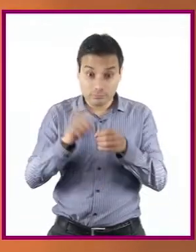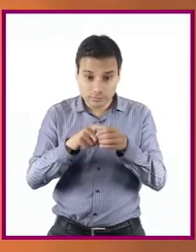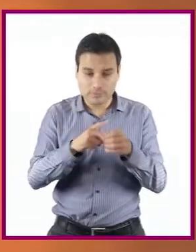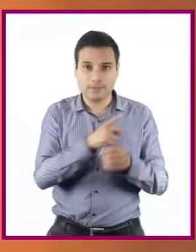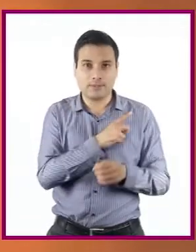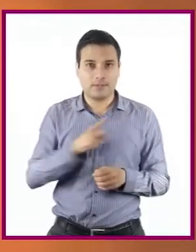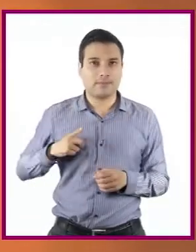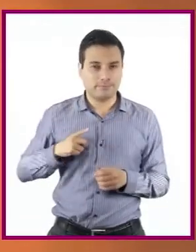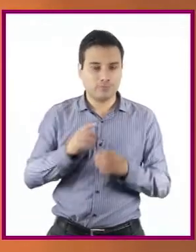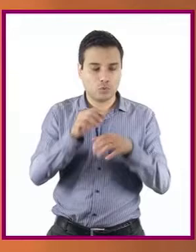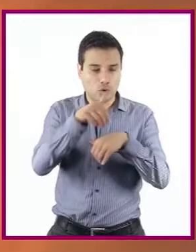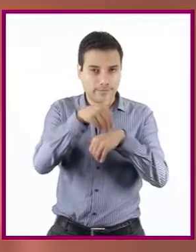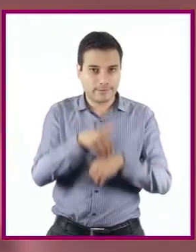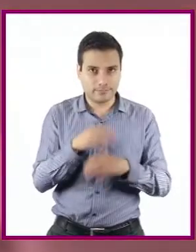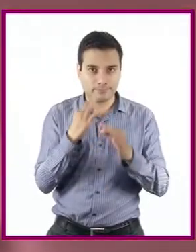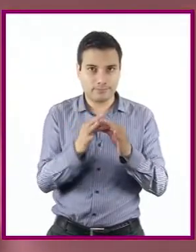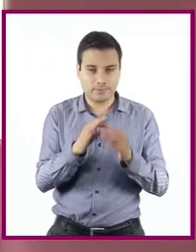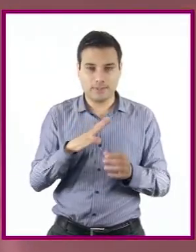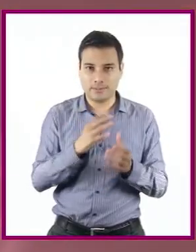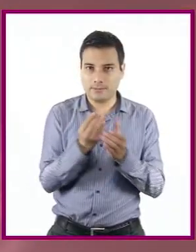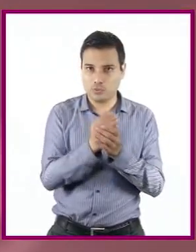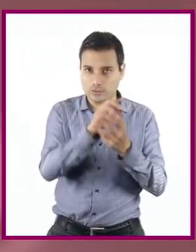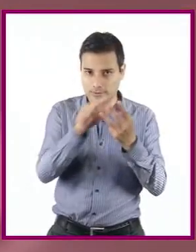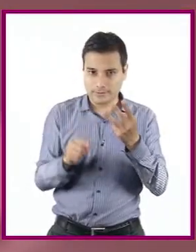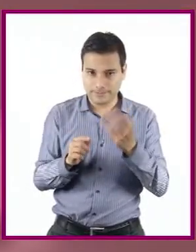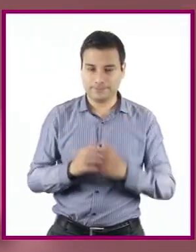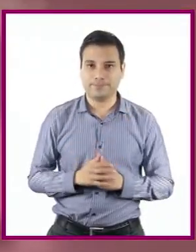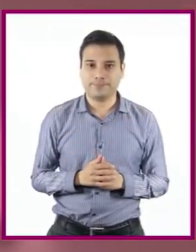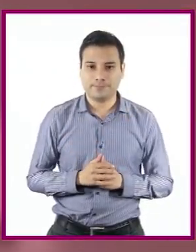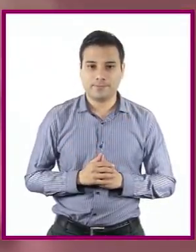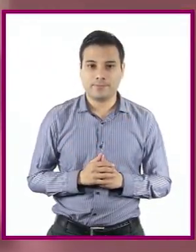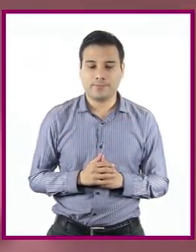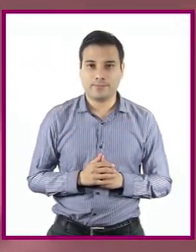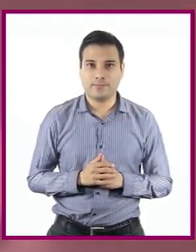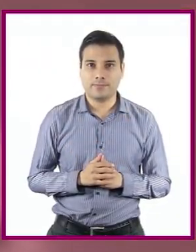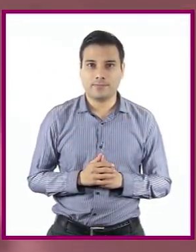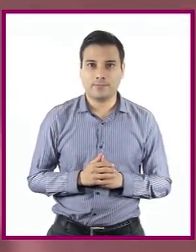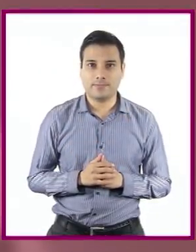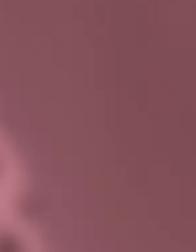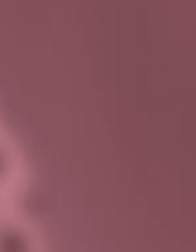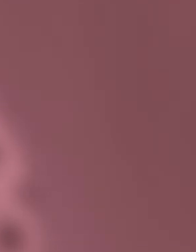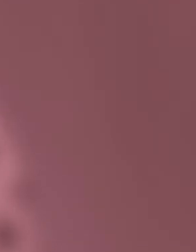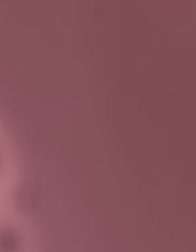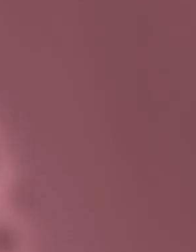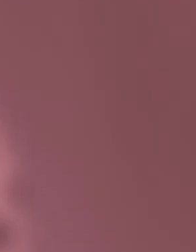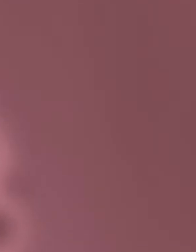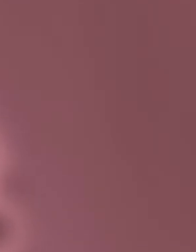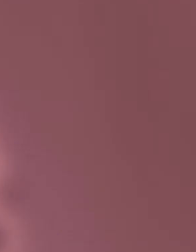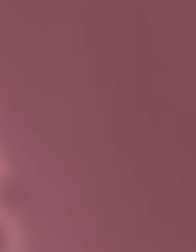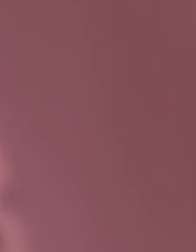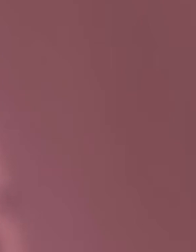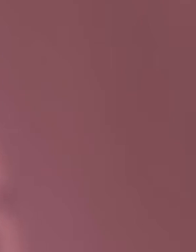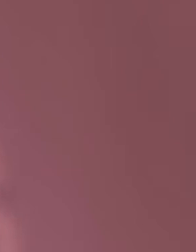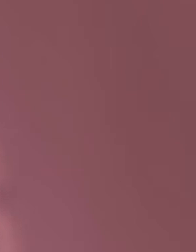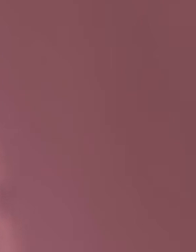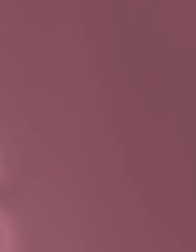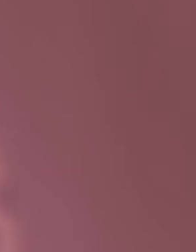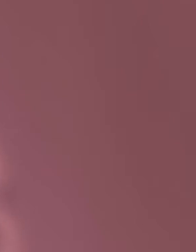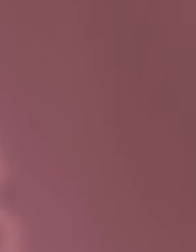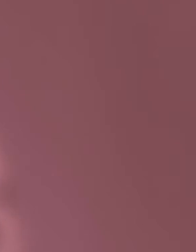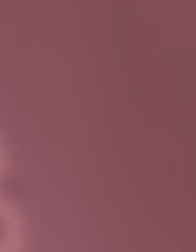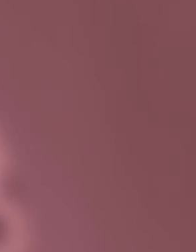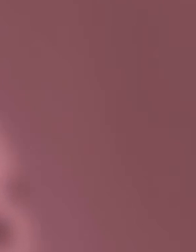dividen en 3 grandes tipos. Respetar el derecho a la no discriminación, es decir, los estados